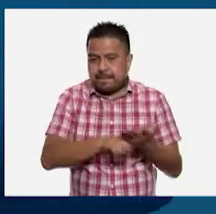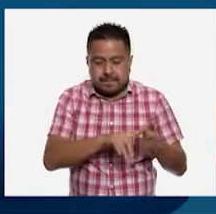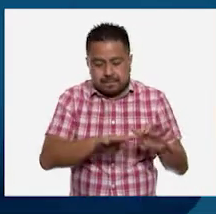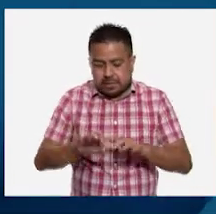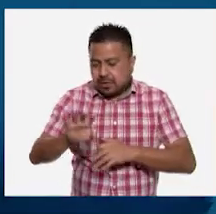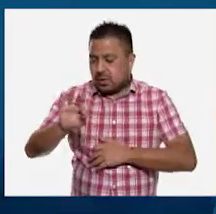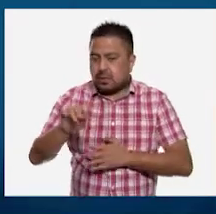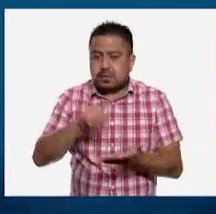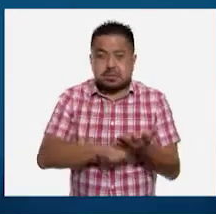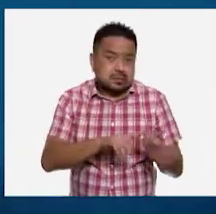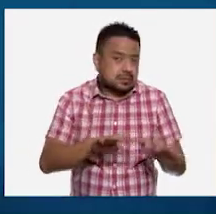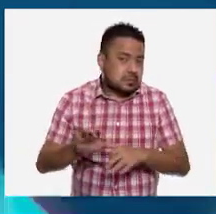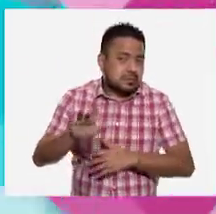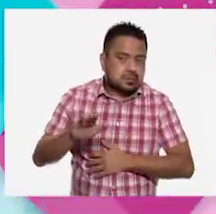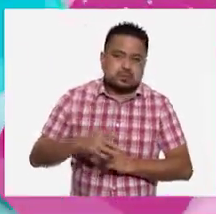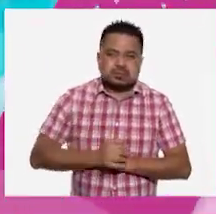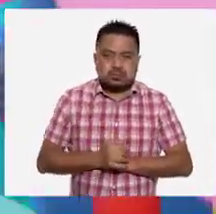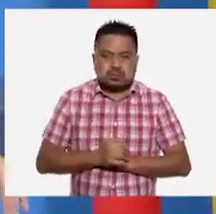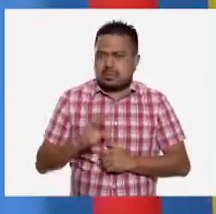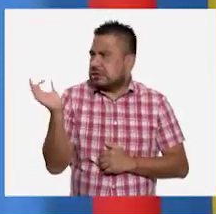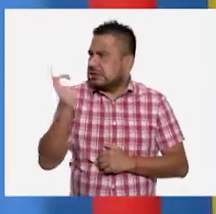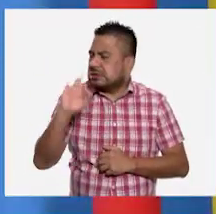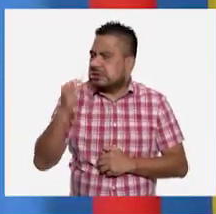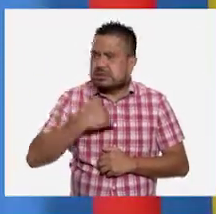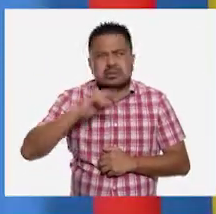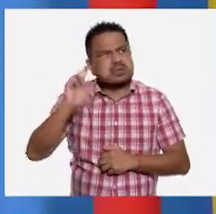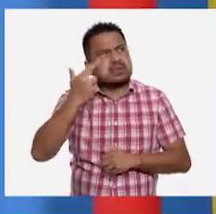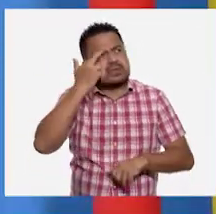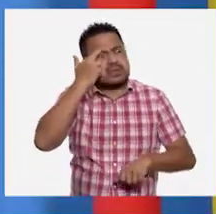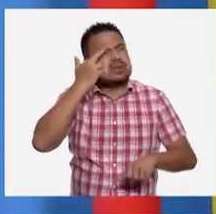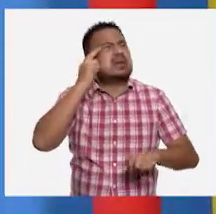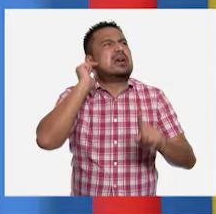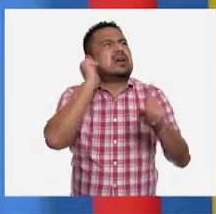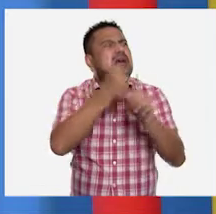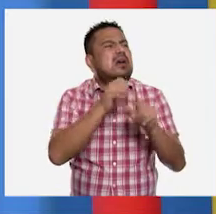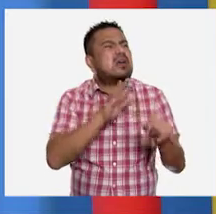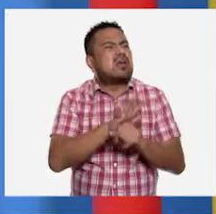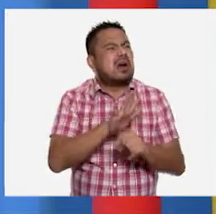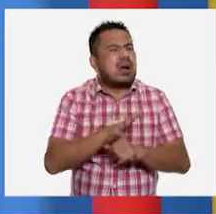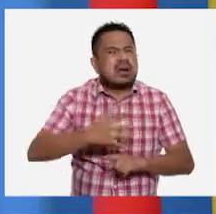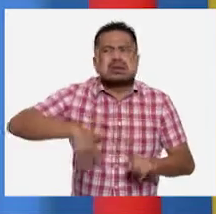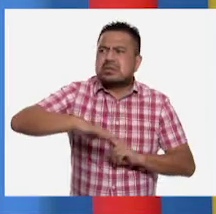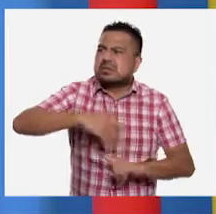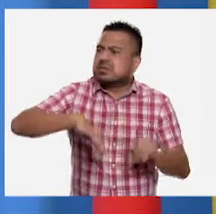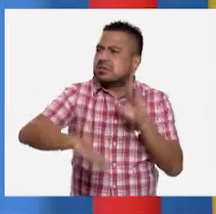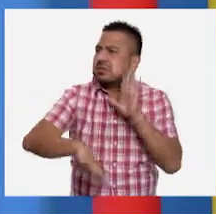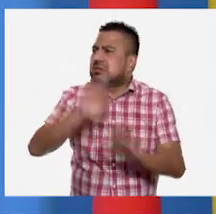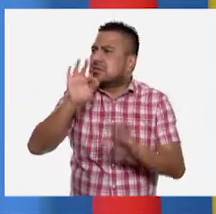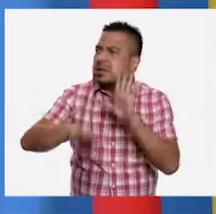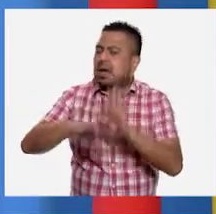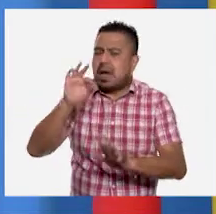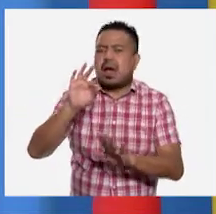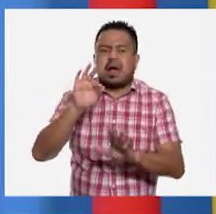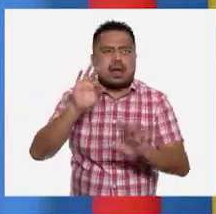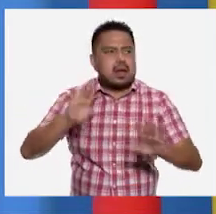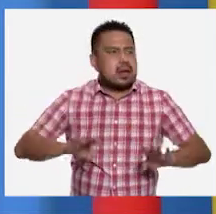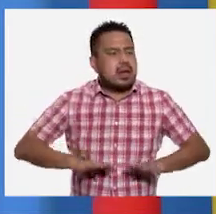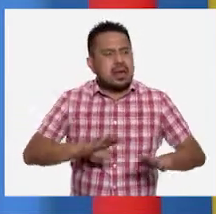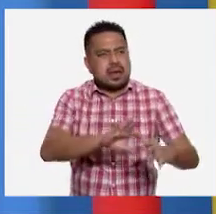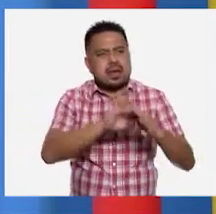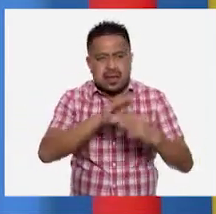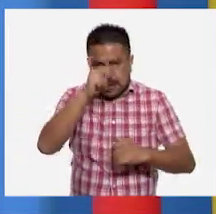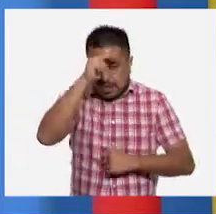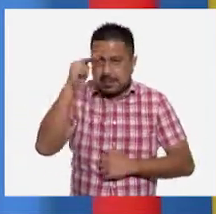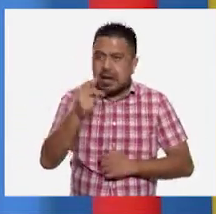50? Según yo recuerdo, se trató de un momento en donde se buscaba definir la identidad mexicana. De hecho,